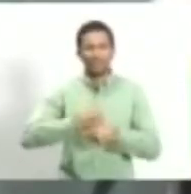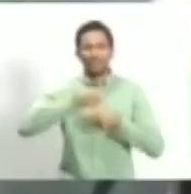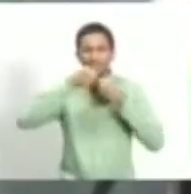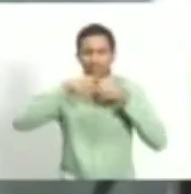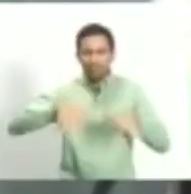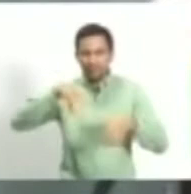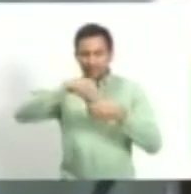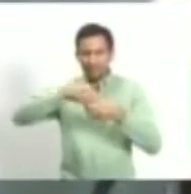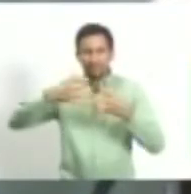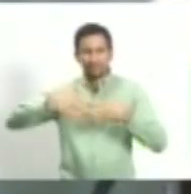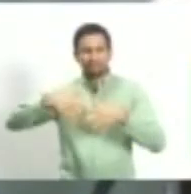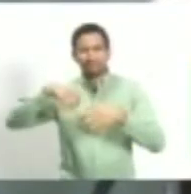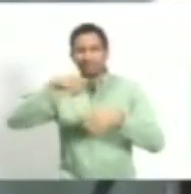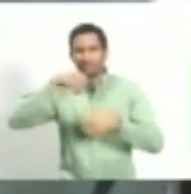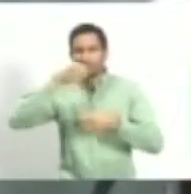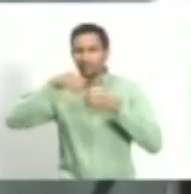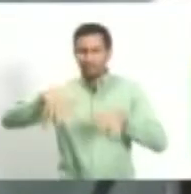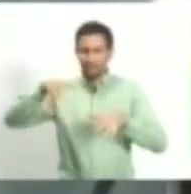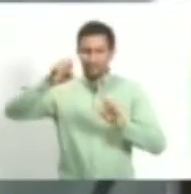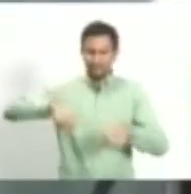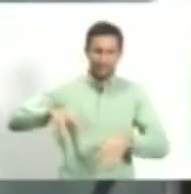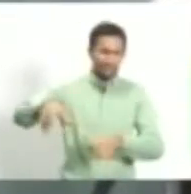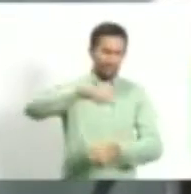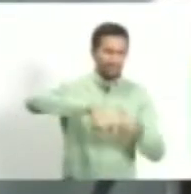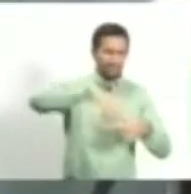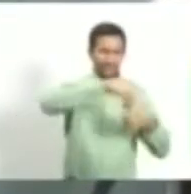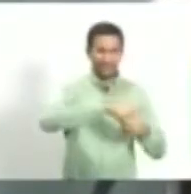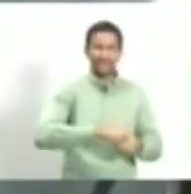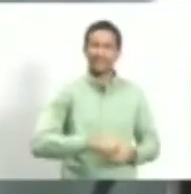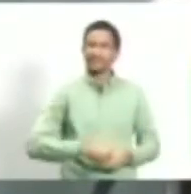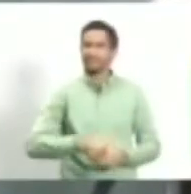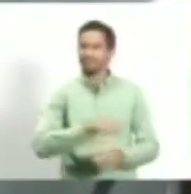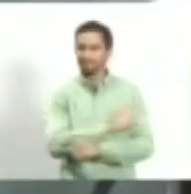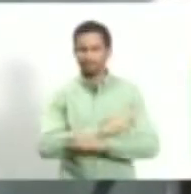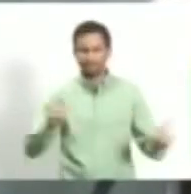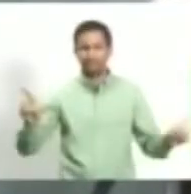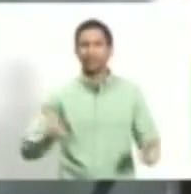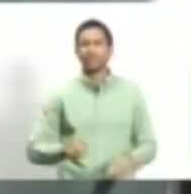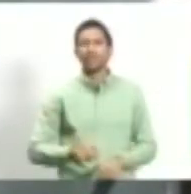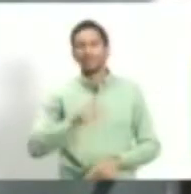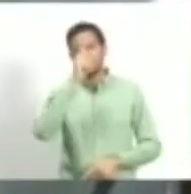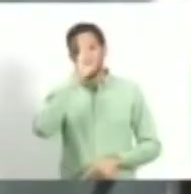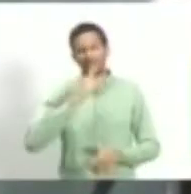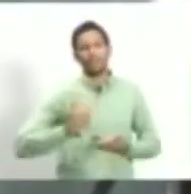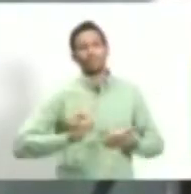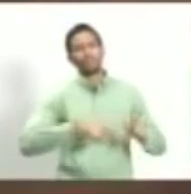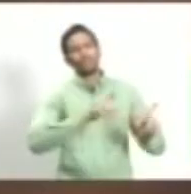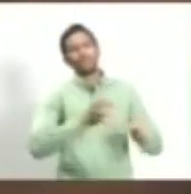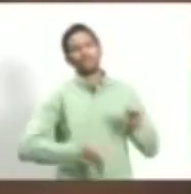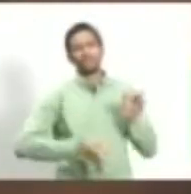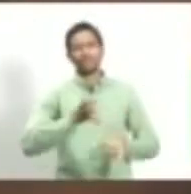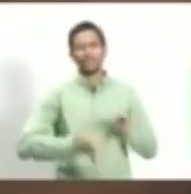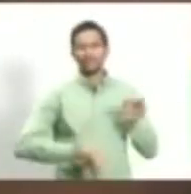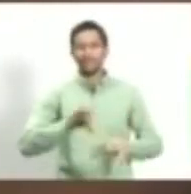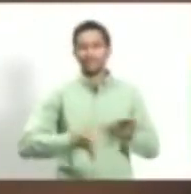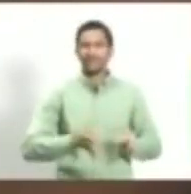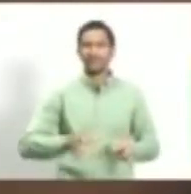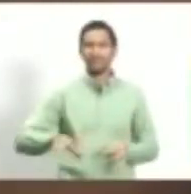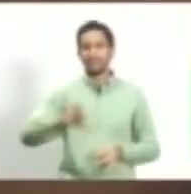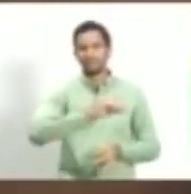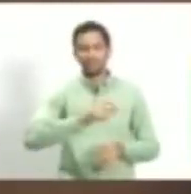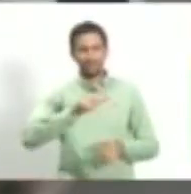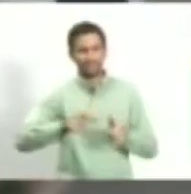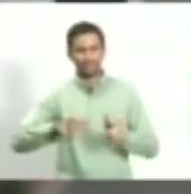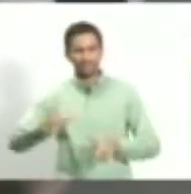hacemos, se convertirá en un rey de burlas la justicia frente a la ciudadanía. Por el desfalco del cartel